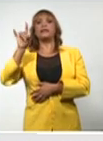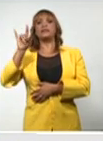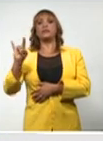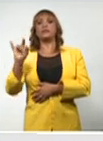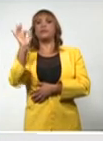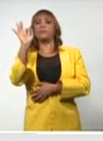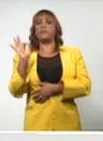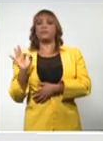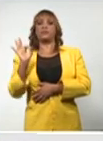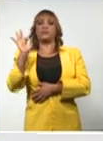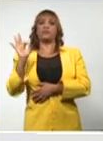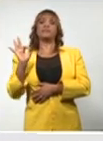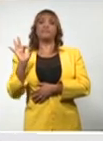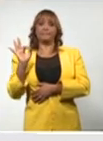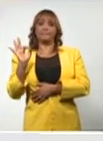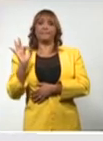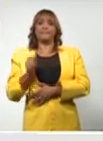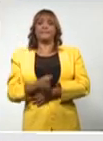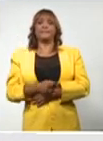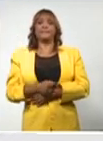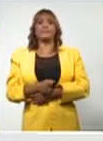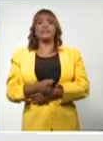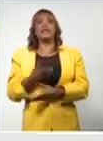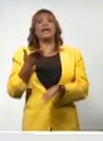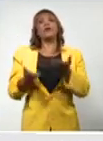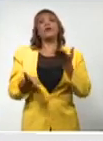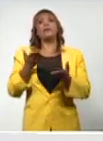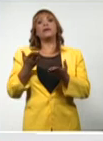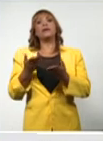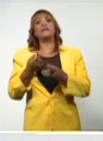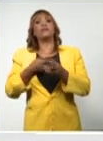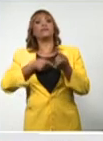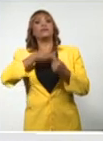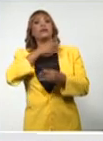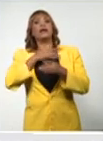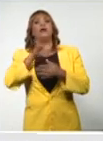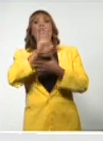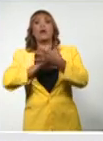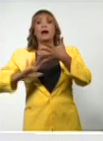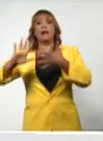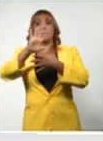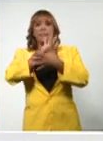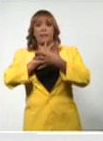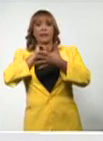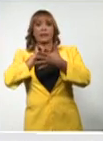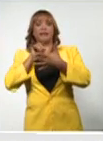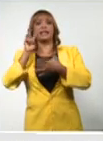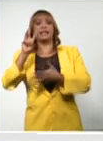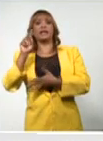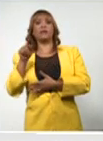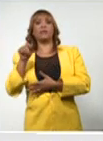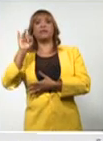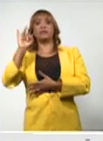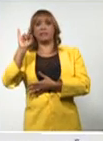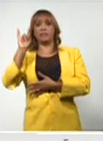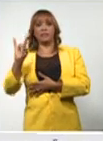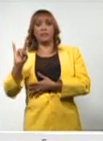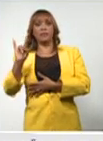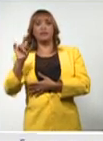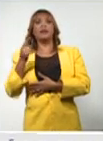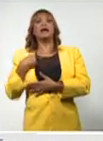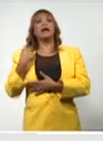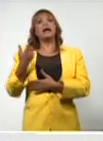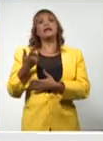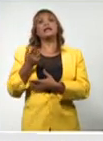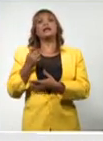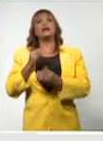3,29%, que en comparación con la letalidad de las Américas, que es de 3,79, hace que Cuba